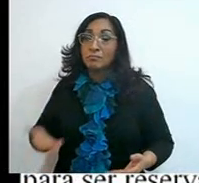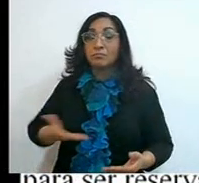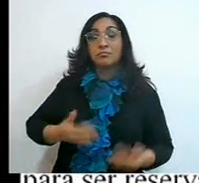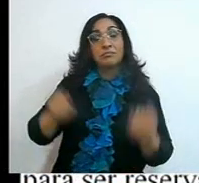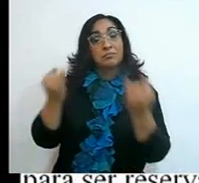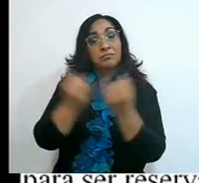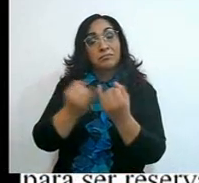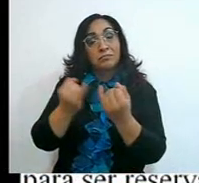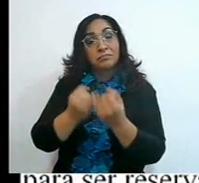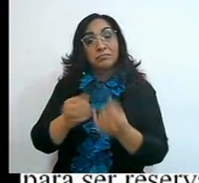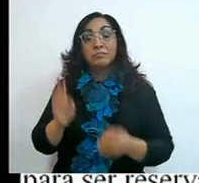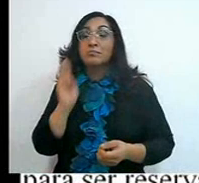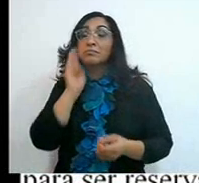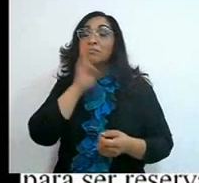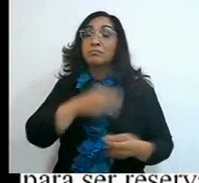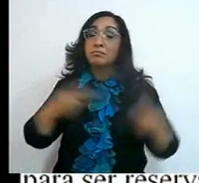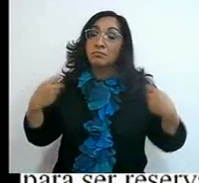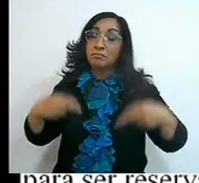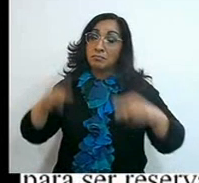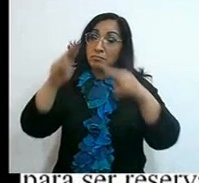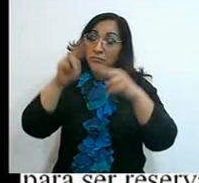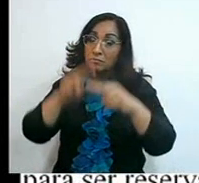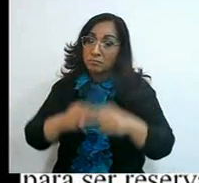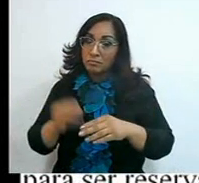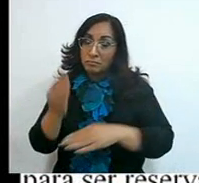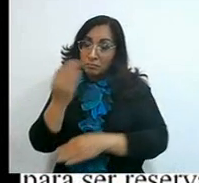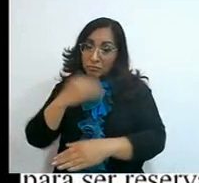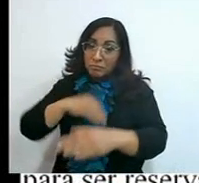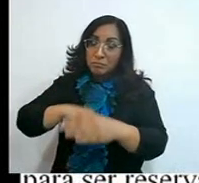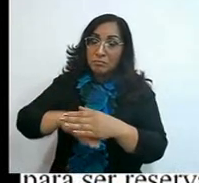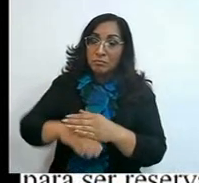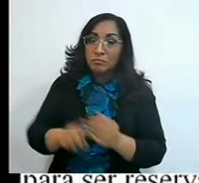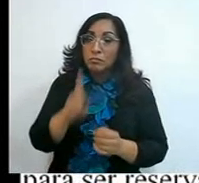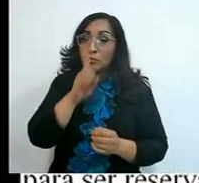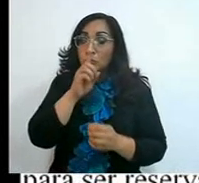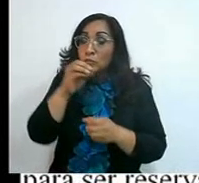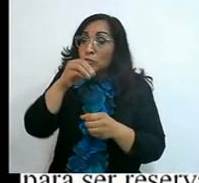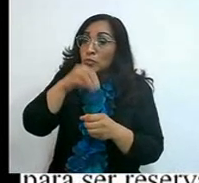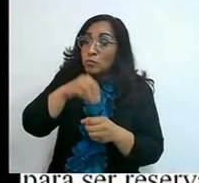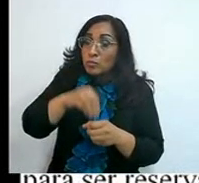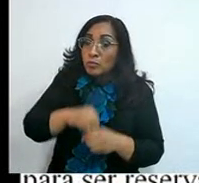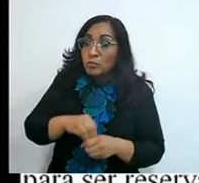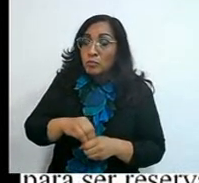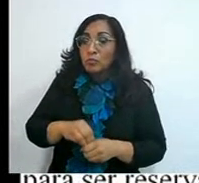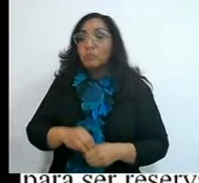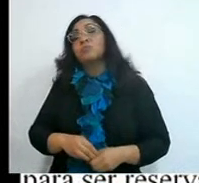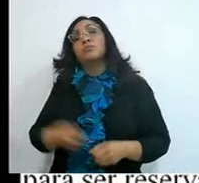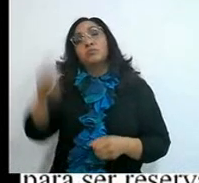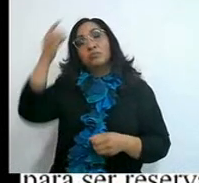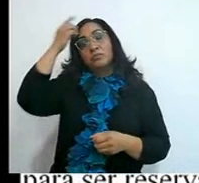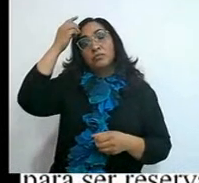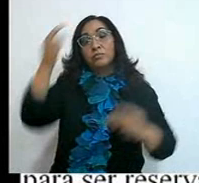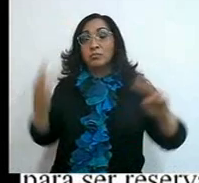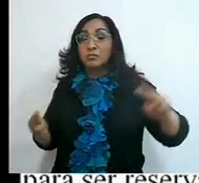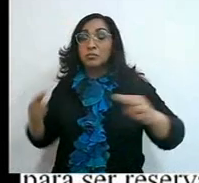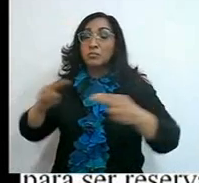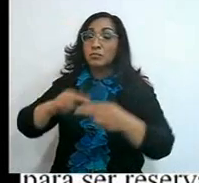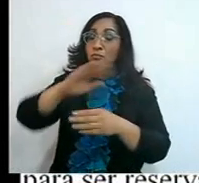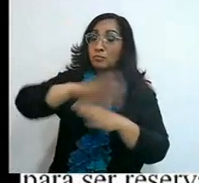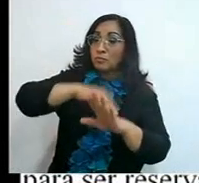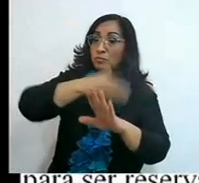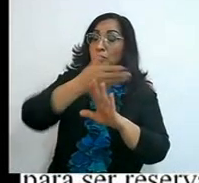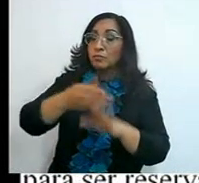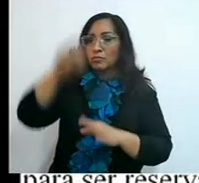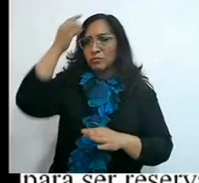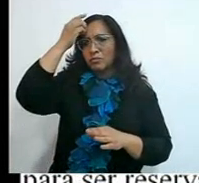maestros que introducirán encubiertamente herejías destructoras y aún negarán